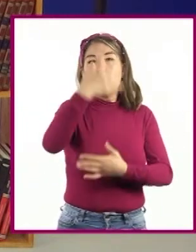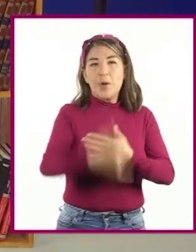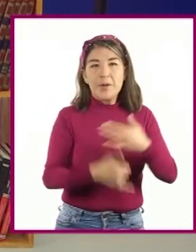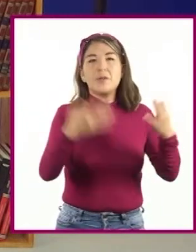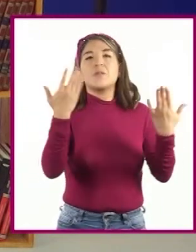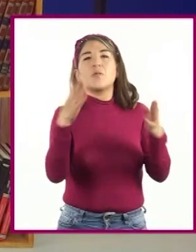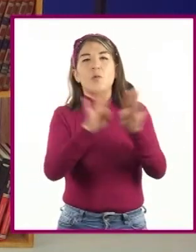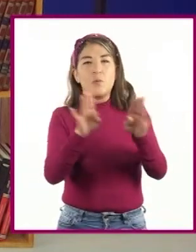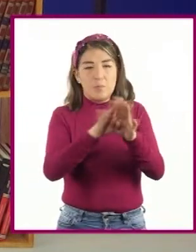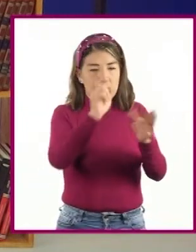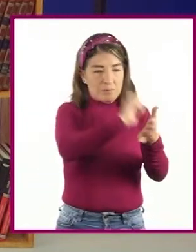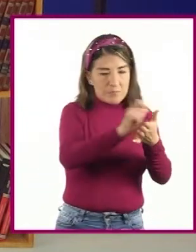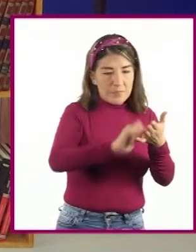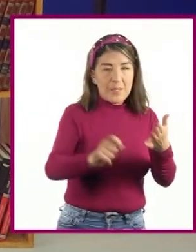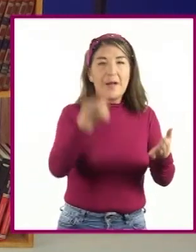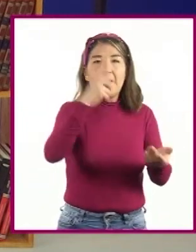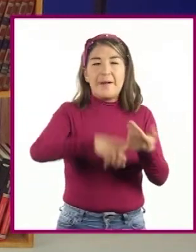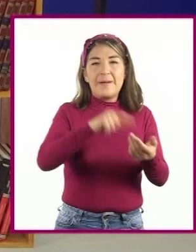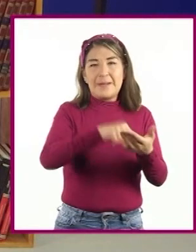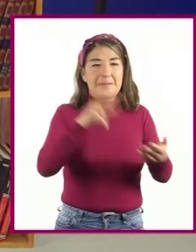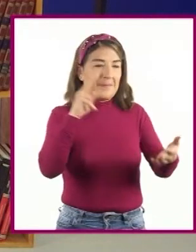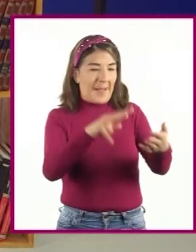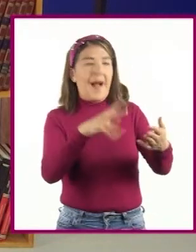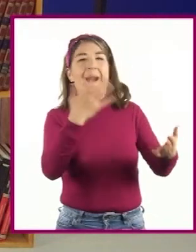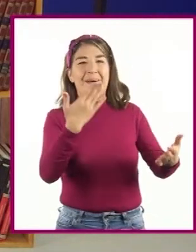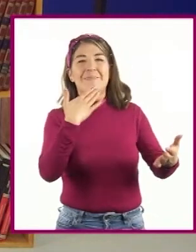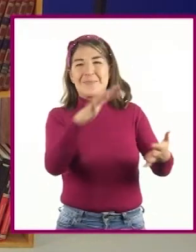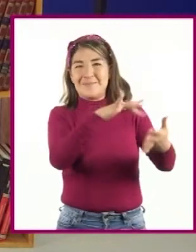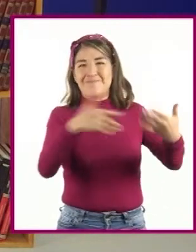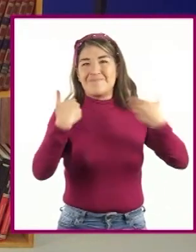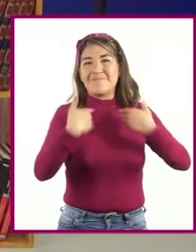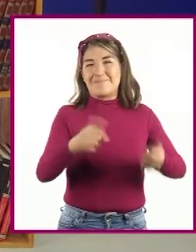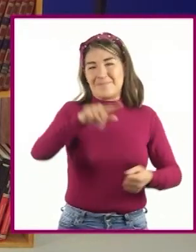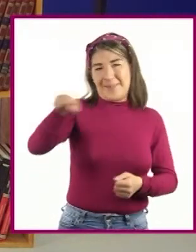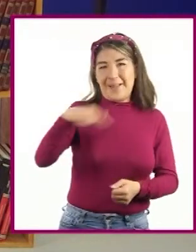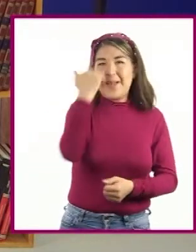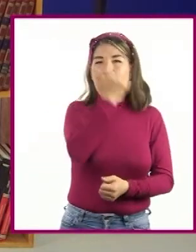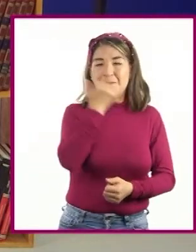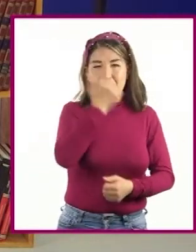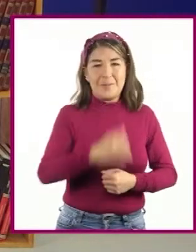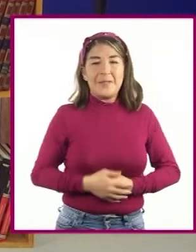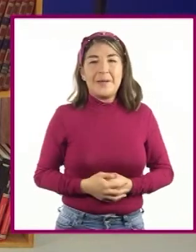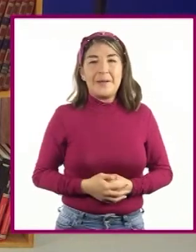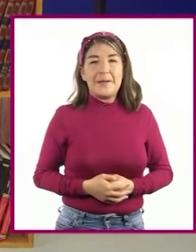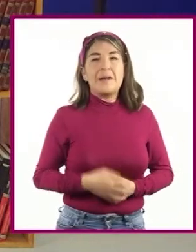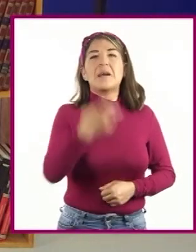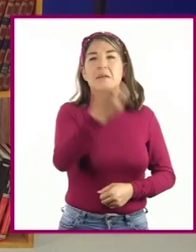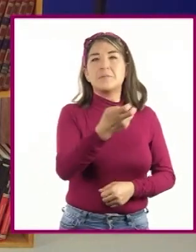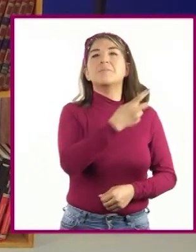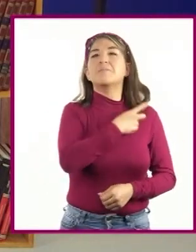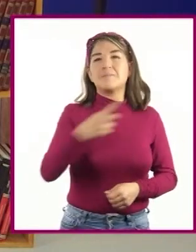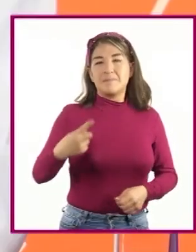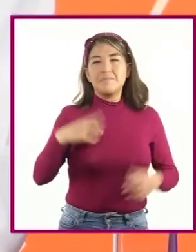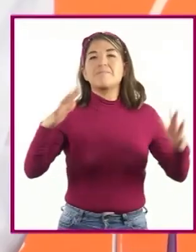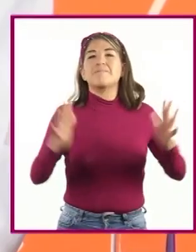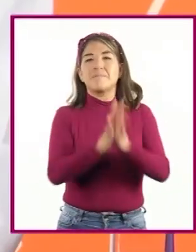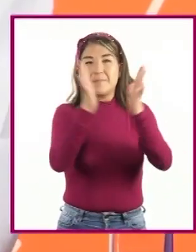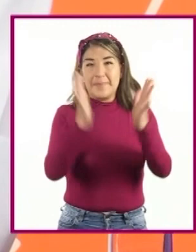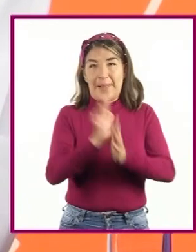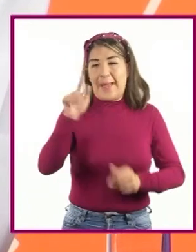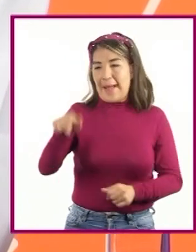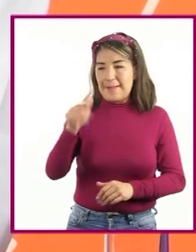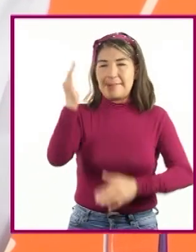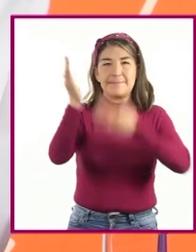contenidos de una forma práctica y atractiva para los estudiantes. Esto requiere de la participación del